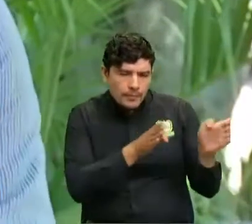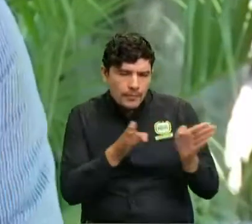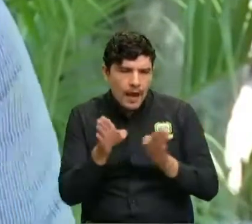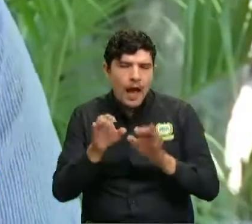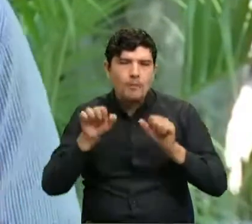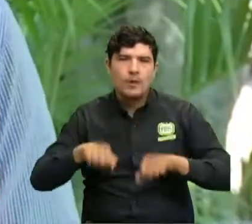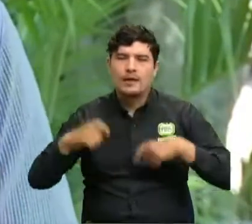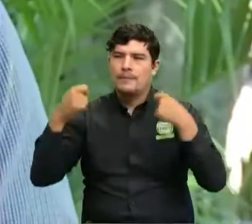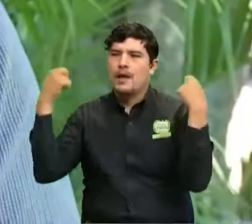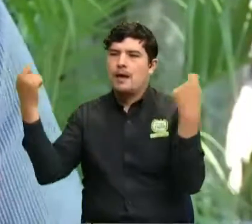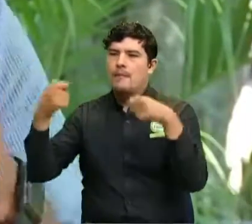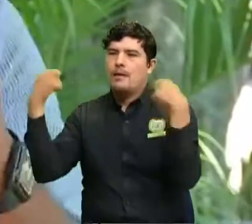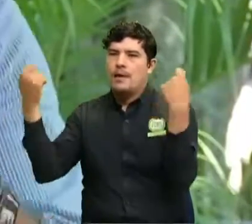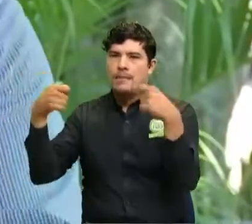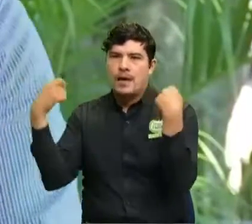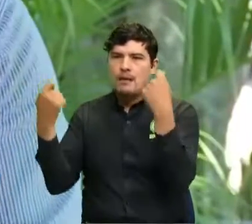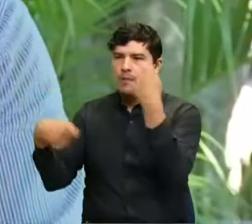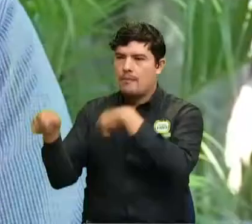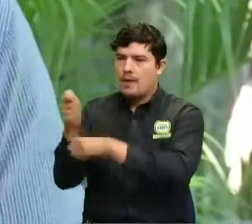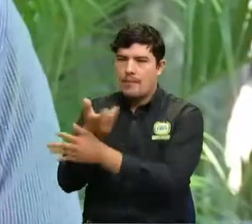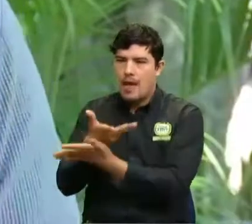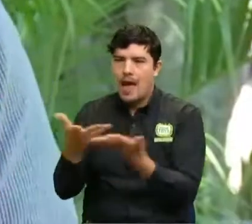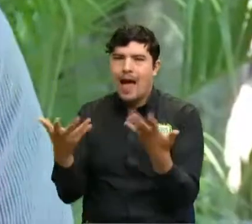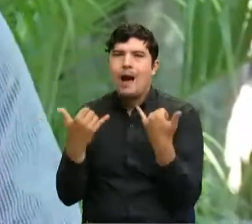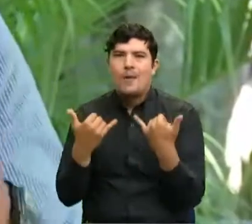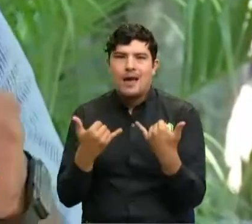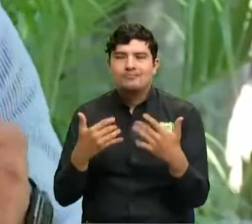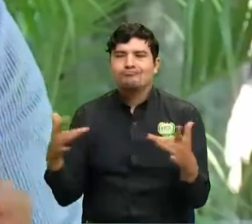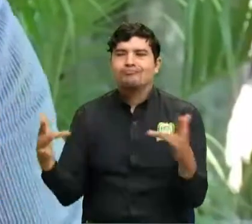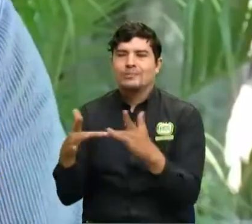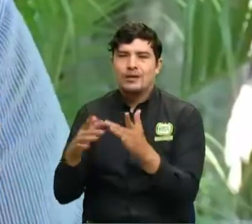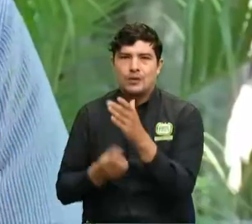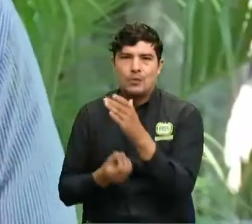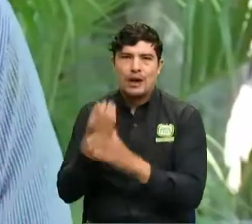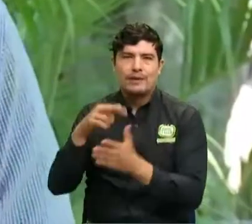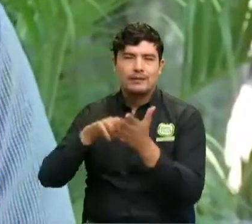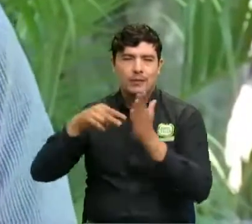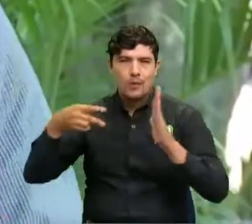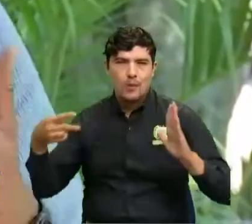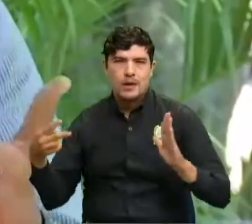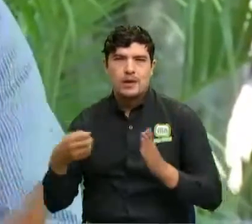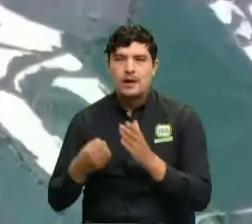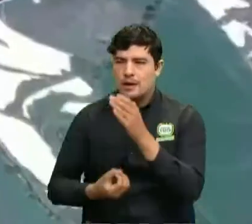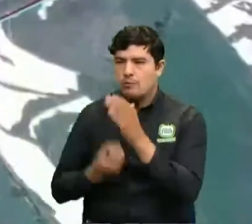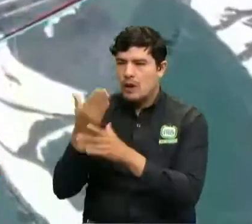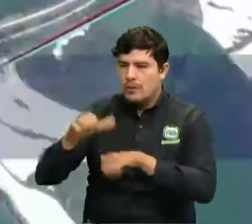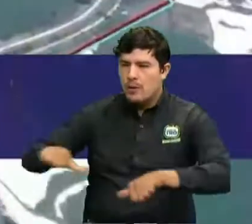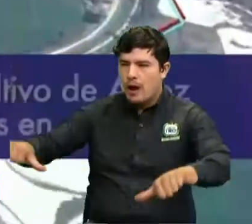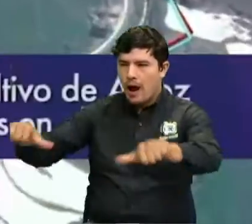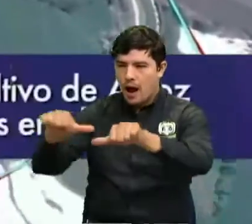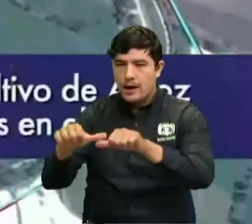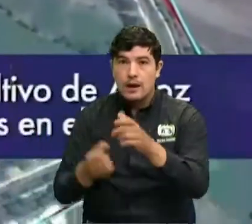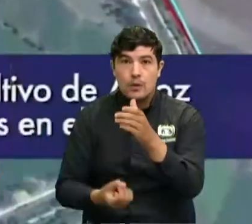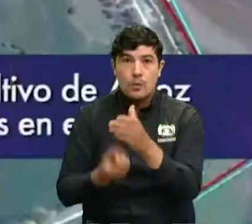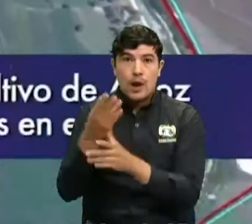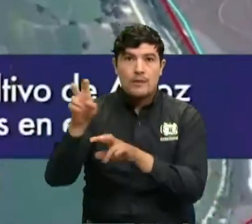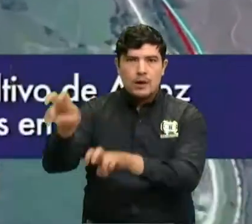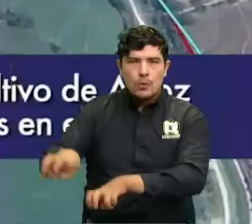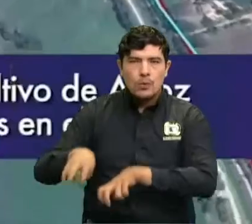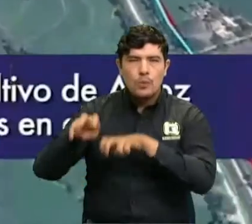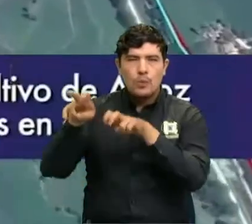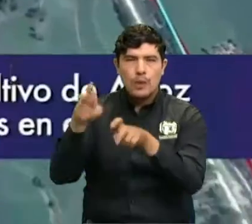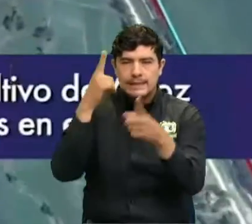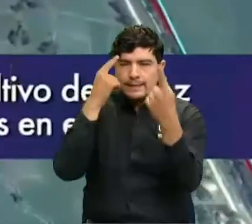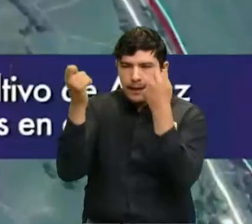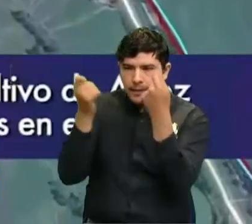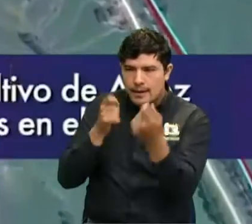las tecnologías a la producción, nuevos escenarios, nuevos cultivos, nuevas estrategias de